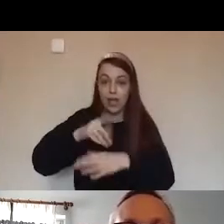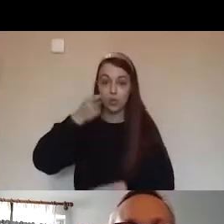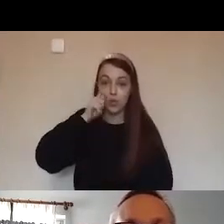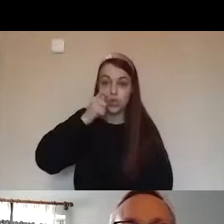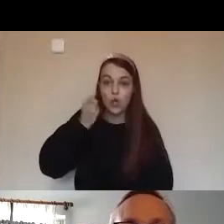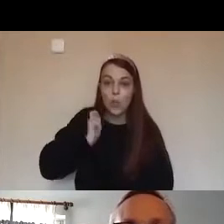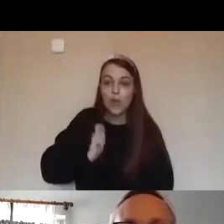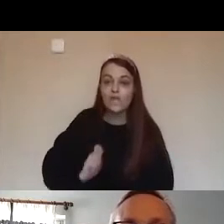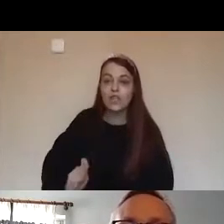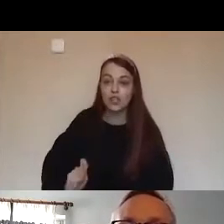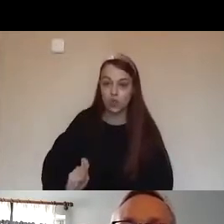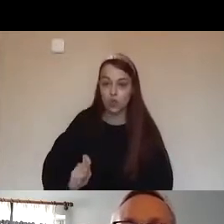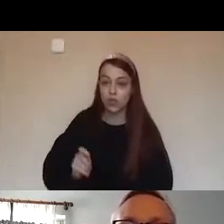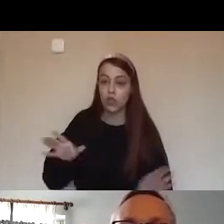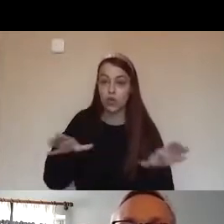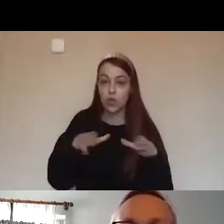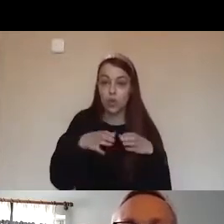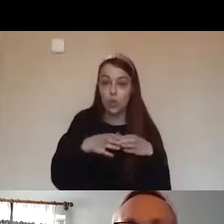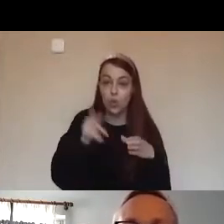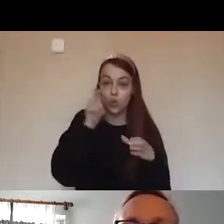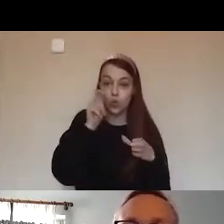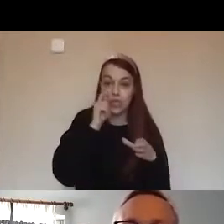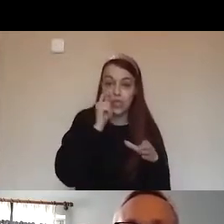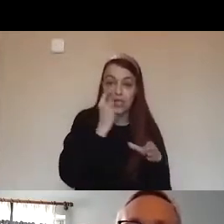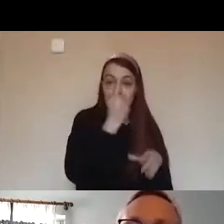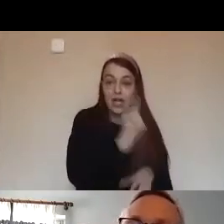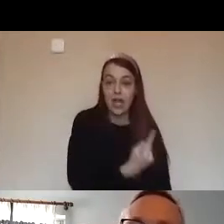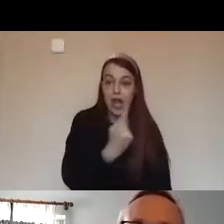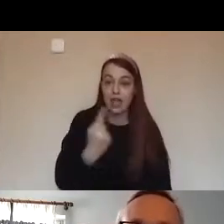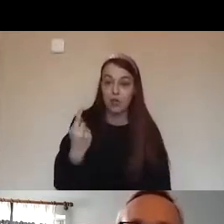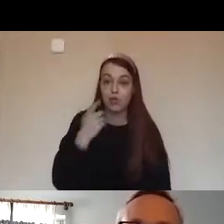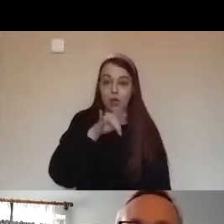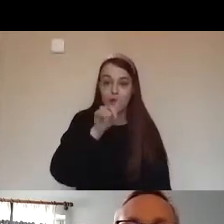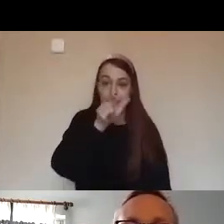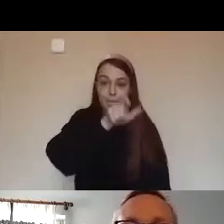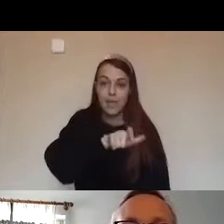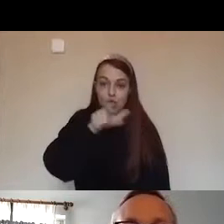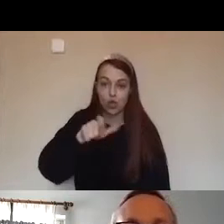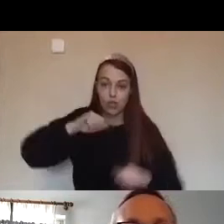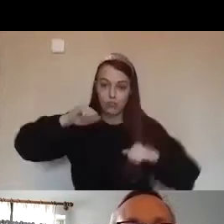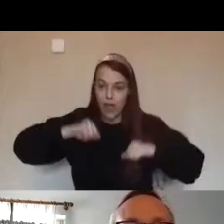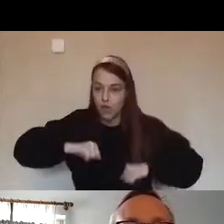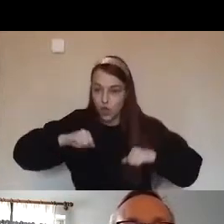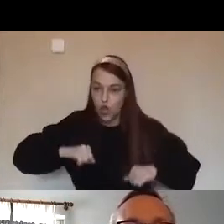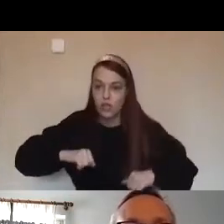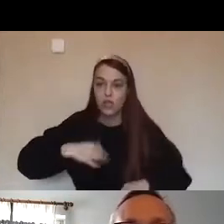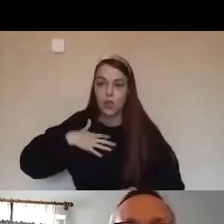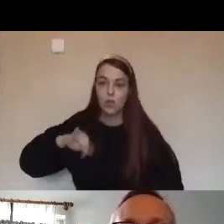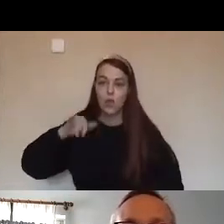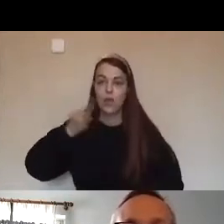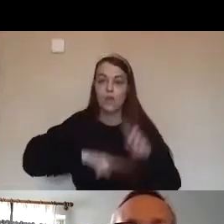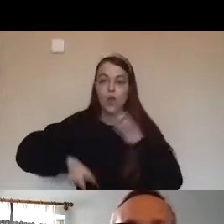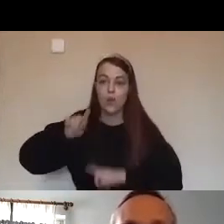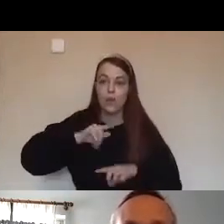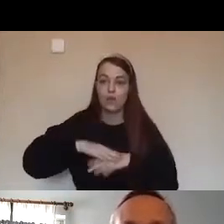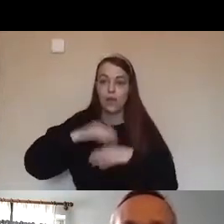cada grupo, por supuesto, de turistas, también encontramos gente mayor que puede tener problemas de